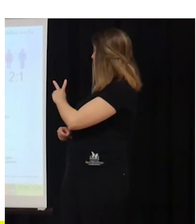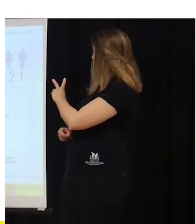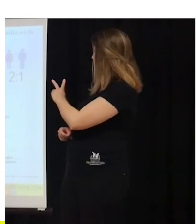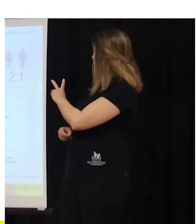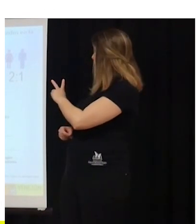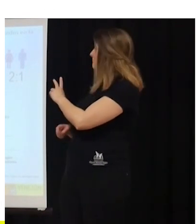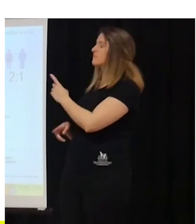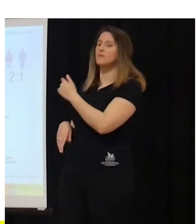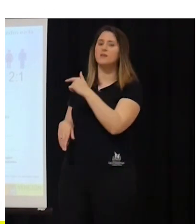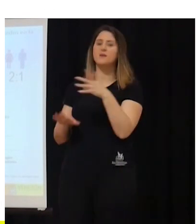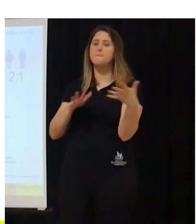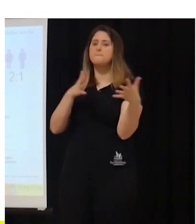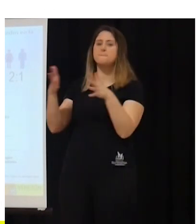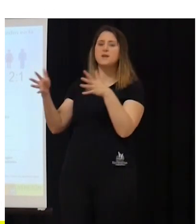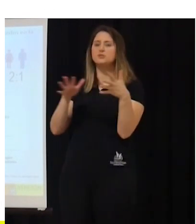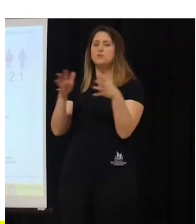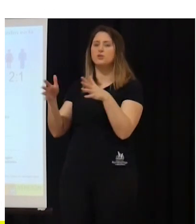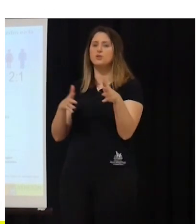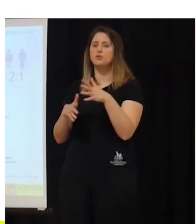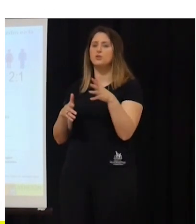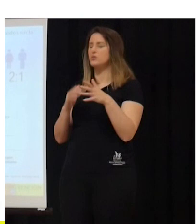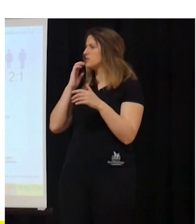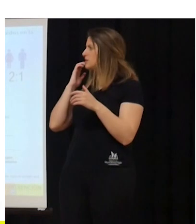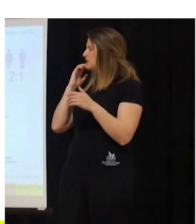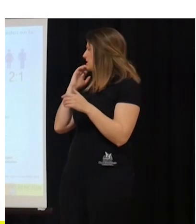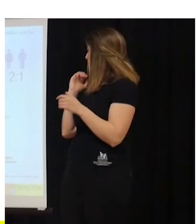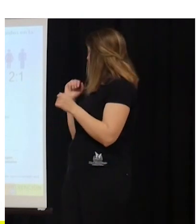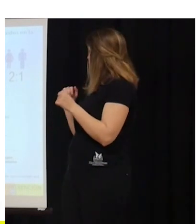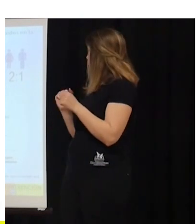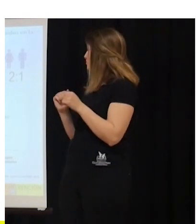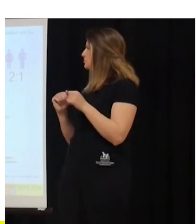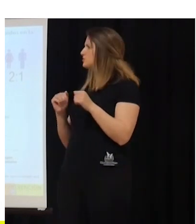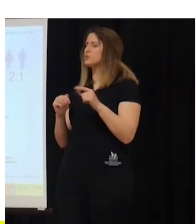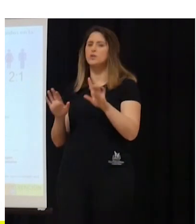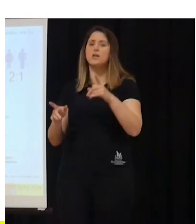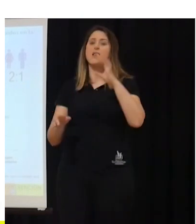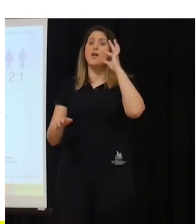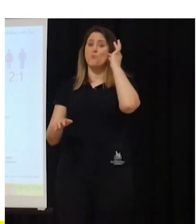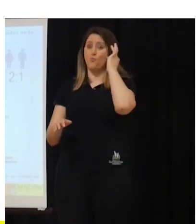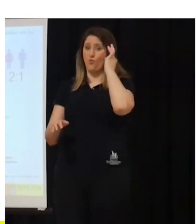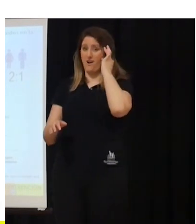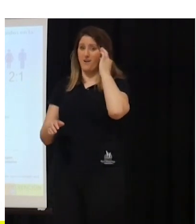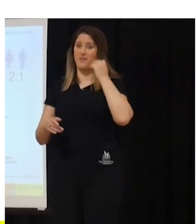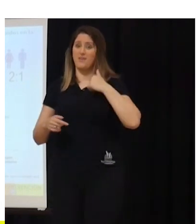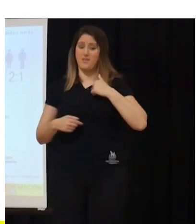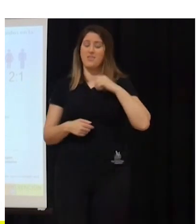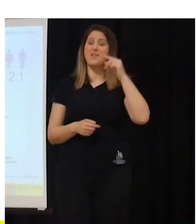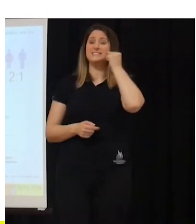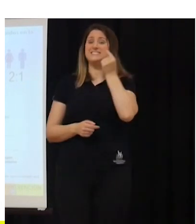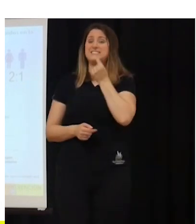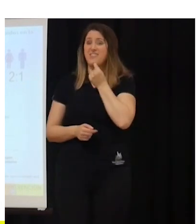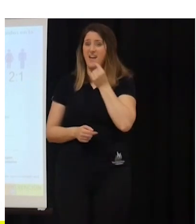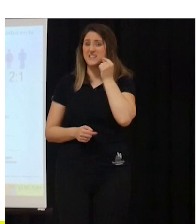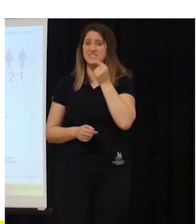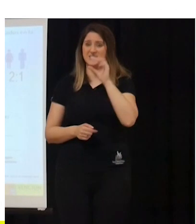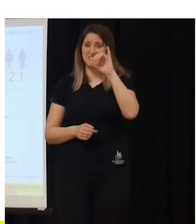aparecen enfermedades en una relación 2 a 1. Es decir, es más frecuente en la mujer la enfermedad del VIH,